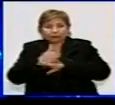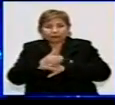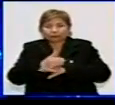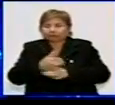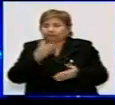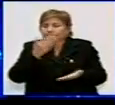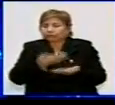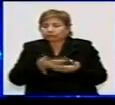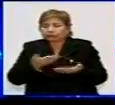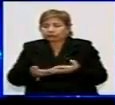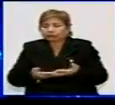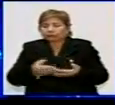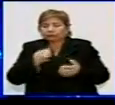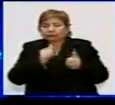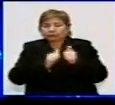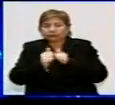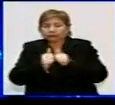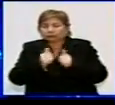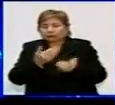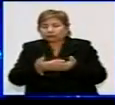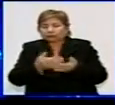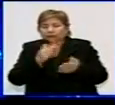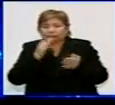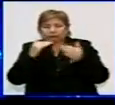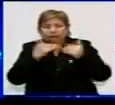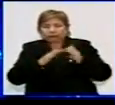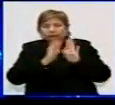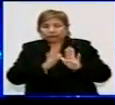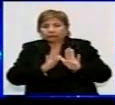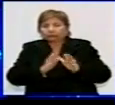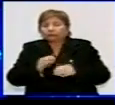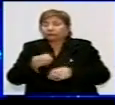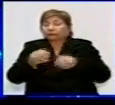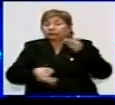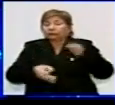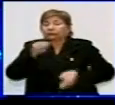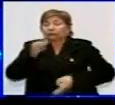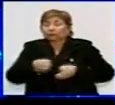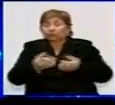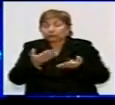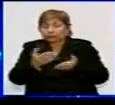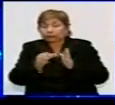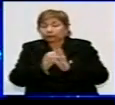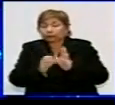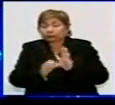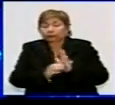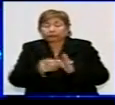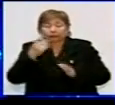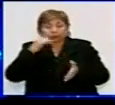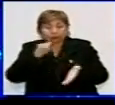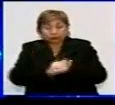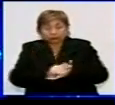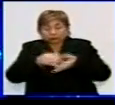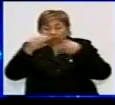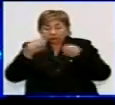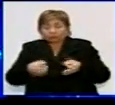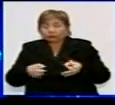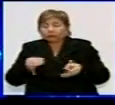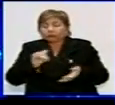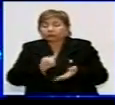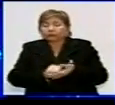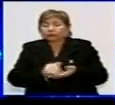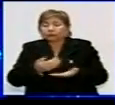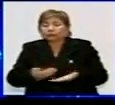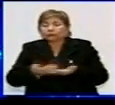una acción competencial y una medida cautelar al tribunal constitucional para que determine el